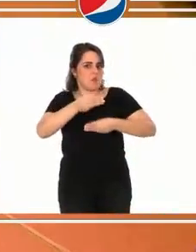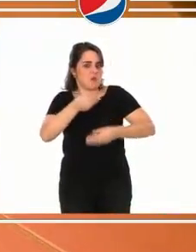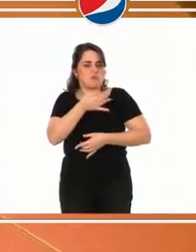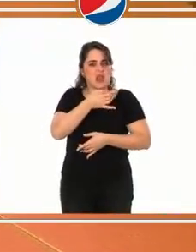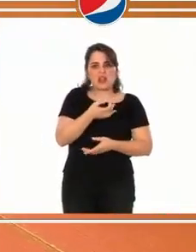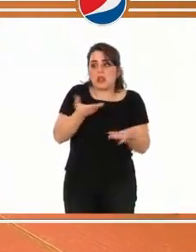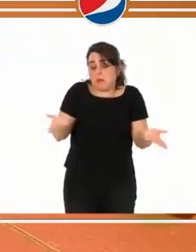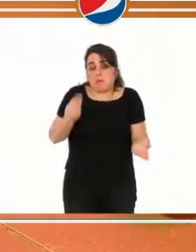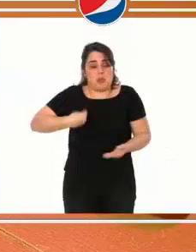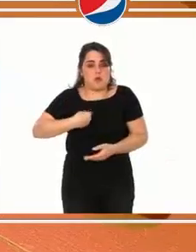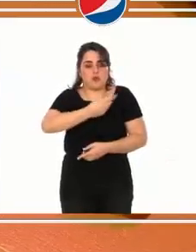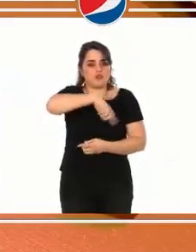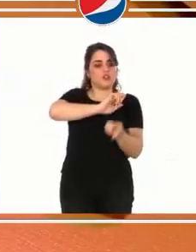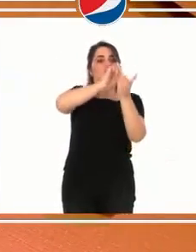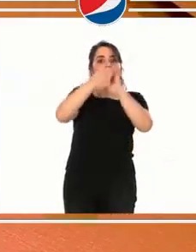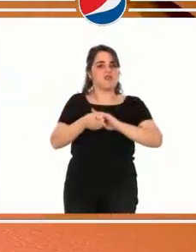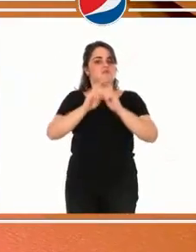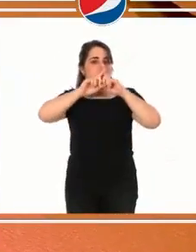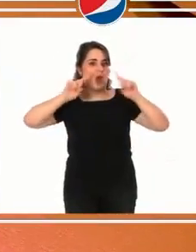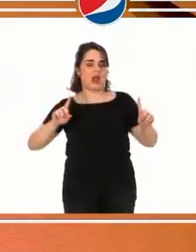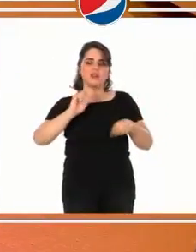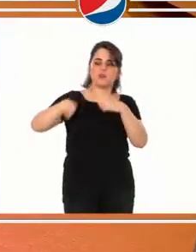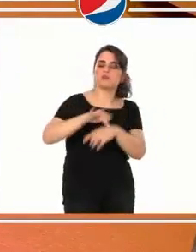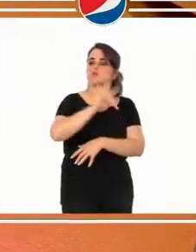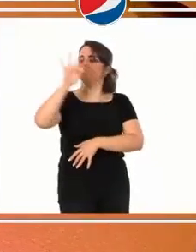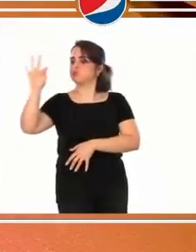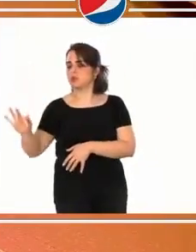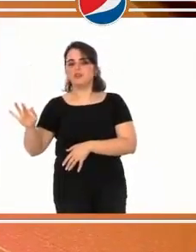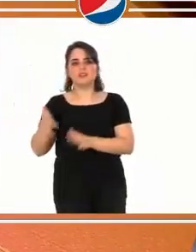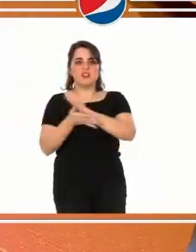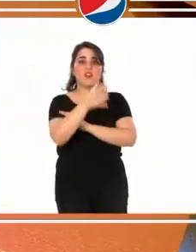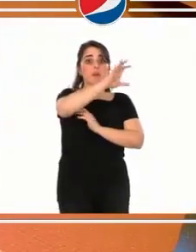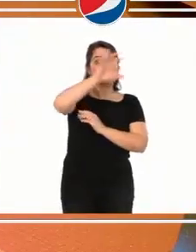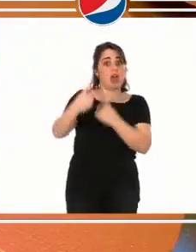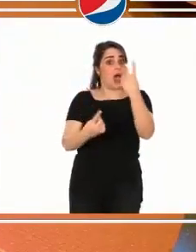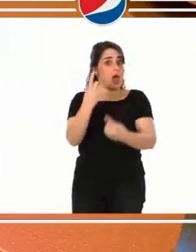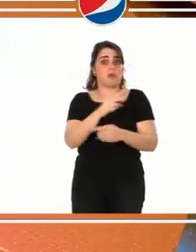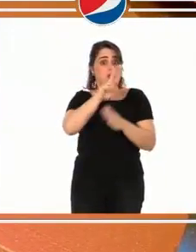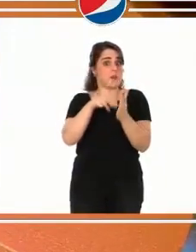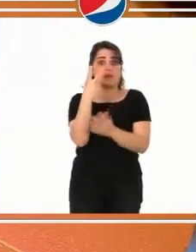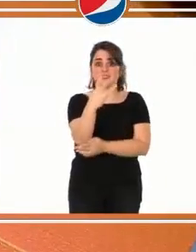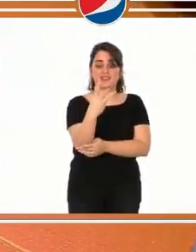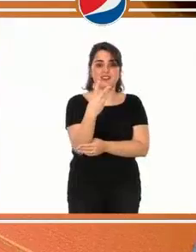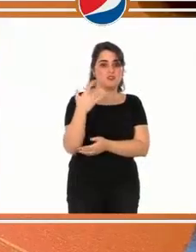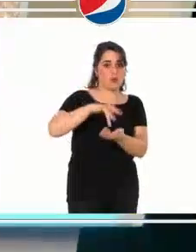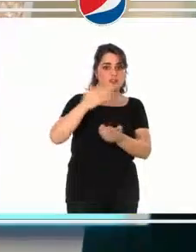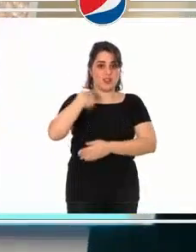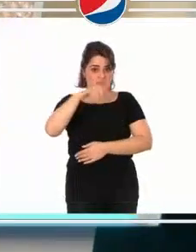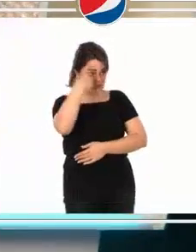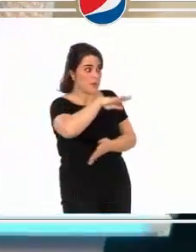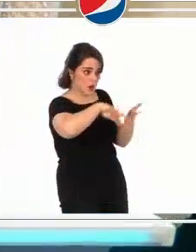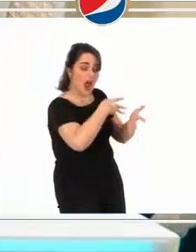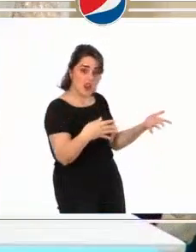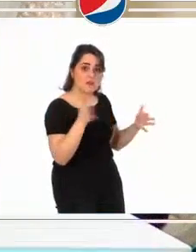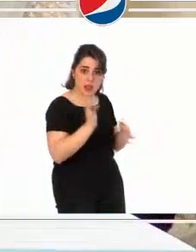bueno, cómo pasamos de año nosotros, después os tocará a vosotros. Ya hay muchos países en donde es 2023, ¿verdad, Ander? ¿Tú qué sabes horarios?